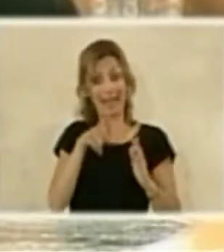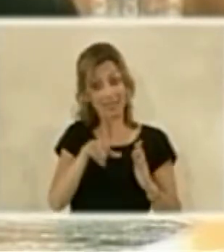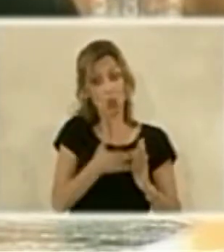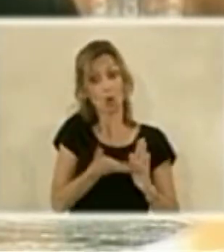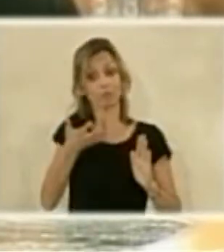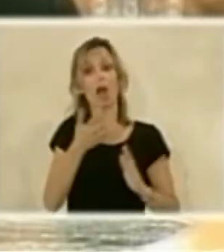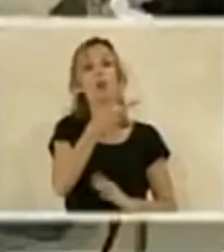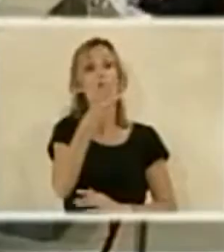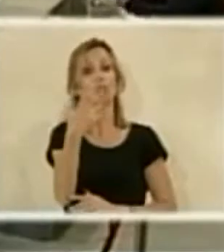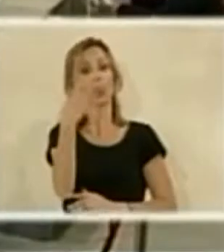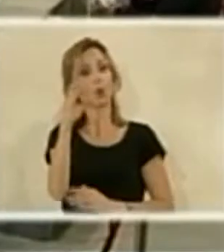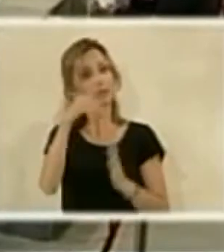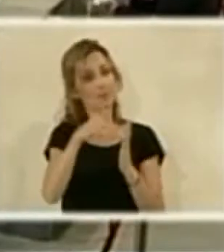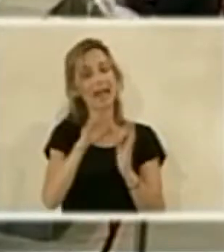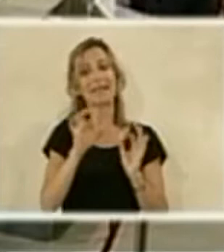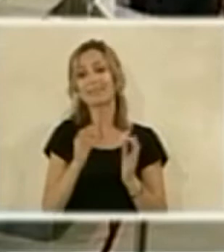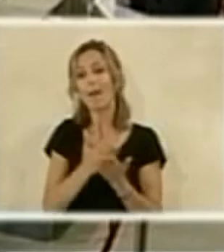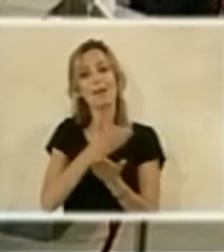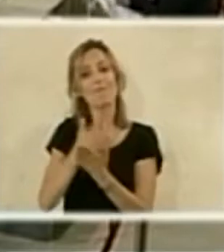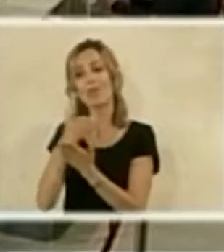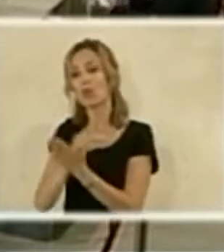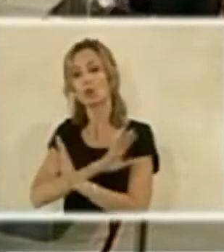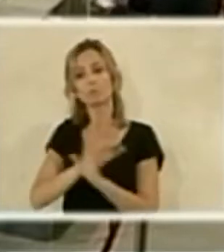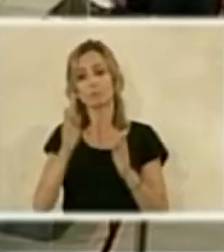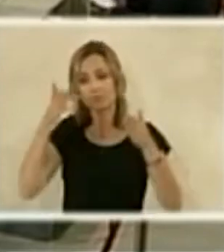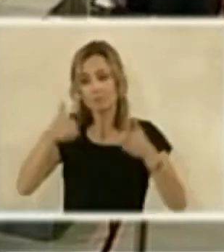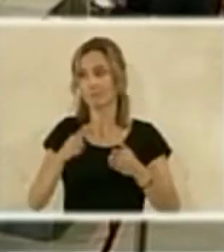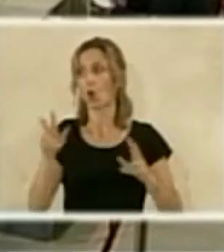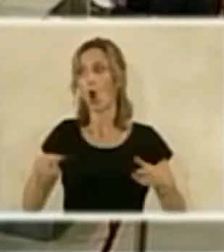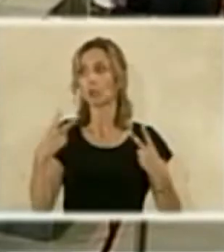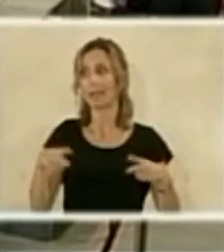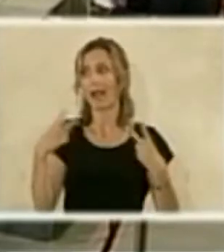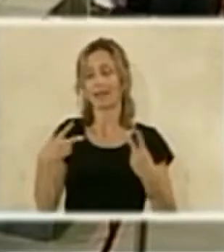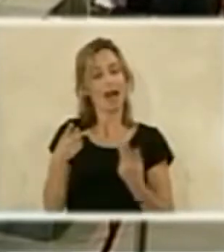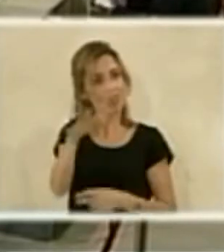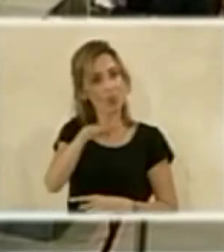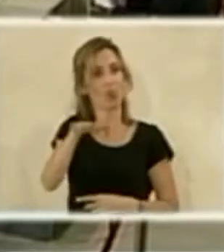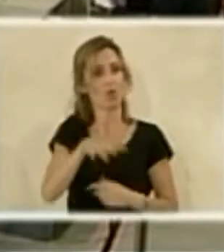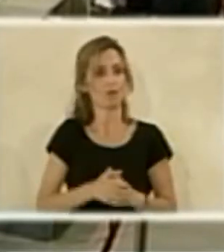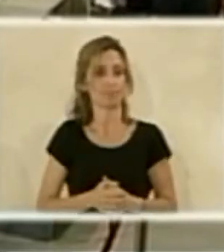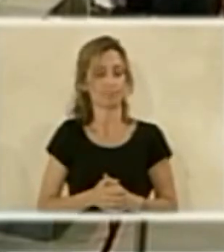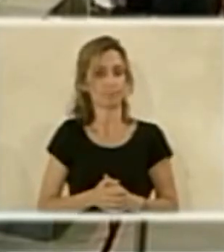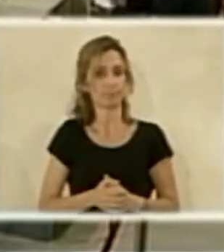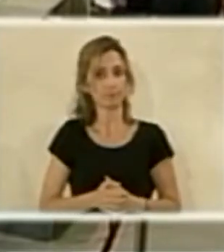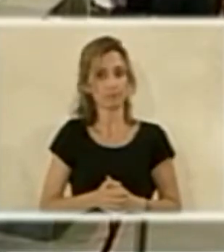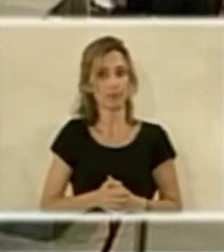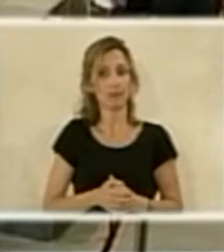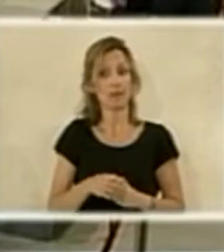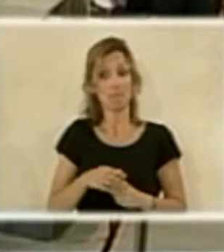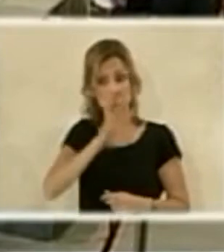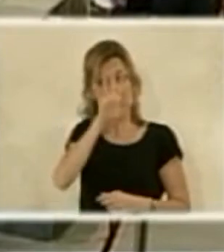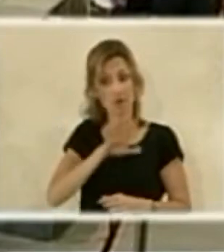250.000 van directamente en beneficio de la hostelería de la zona. Me parece muy bien su postura,